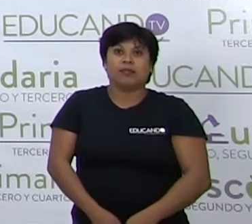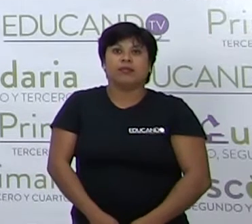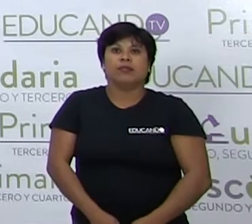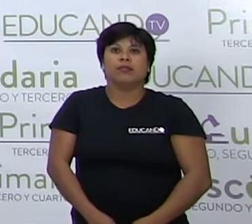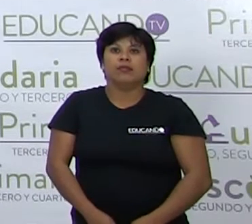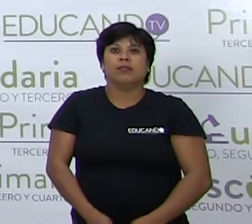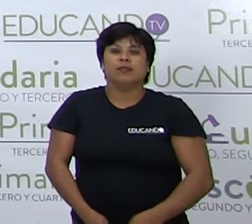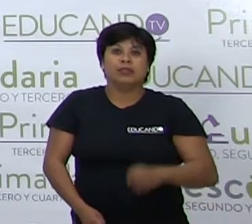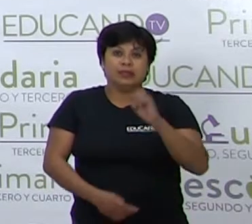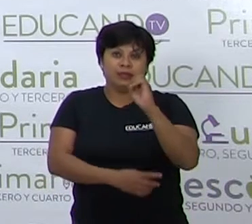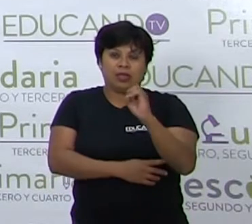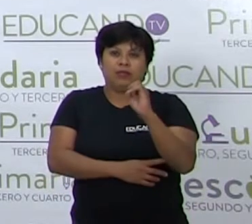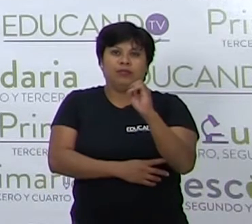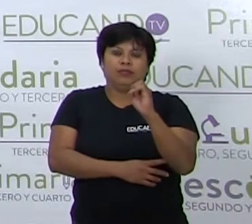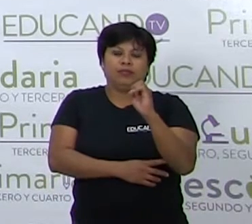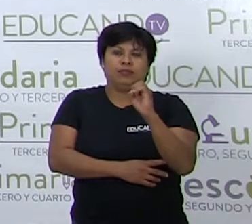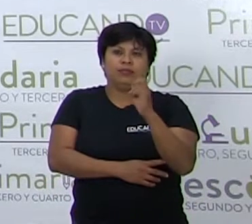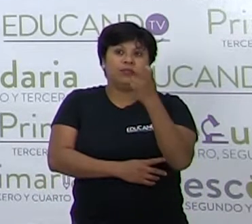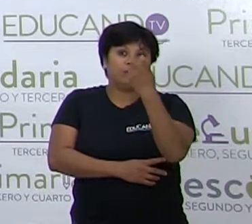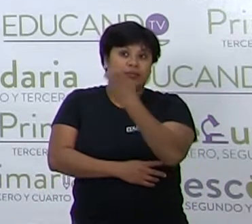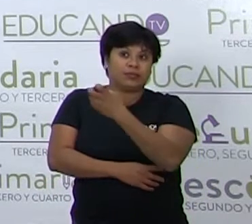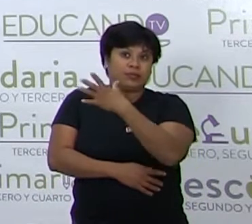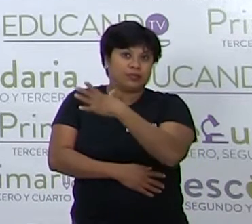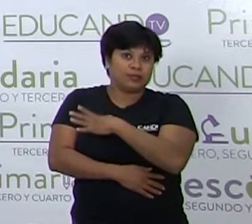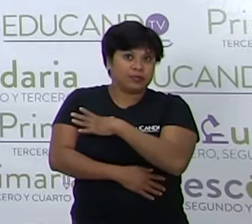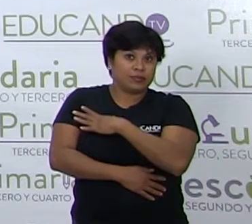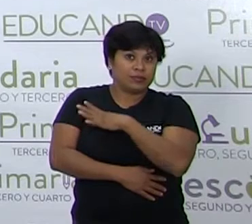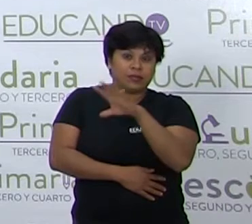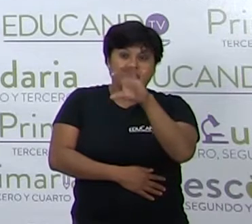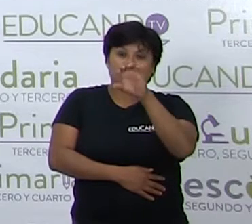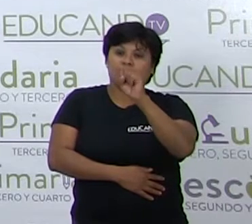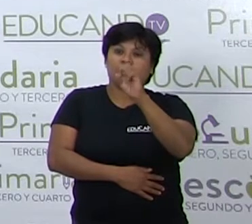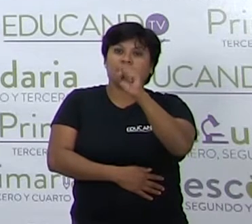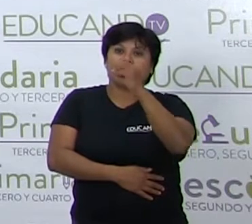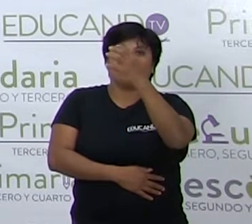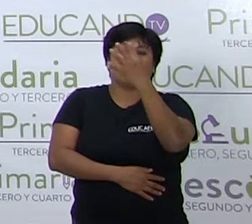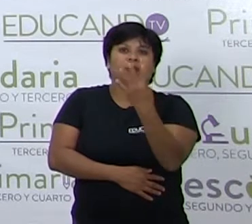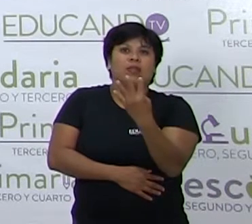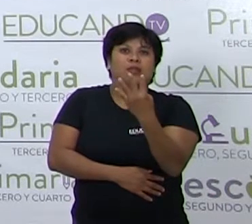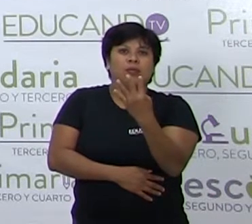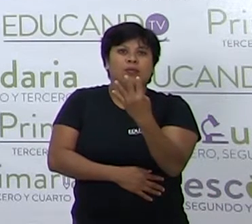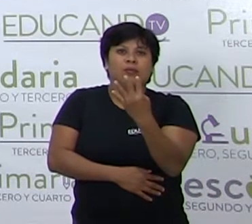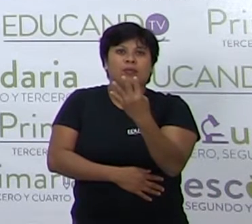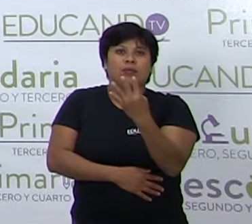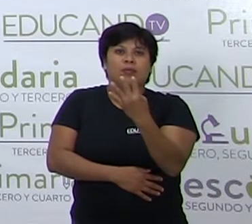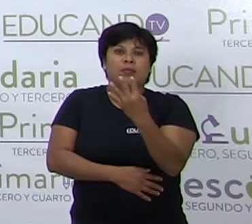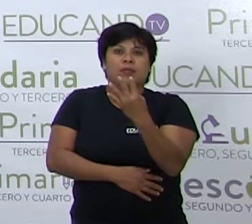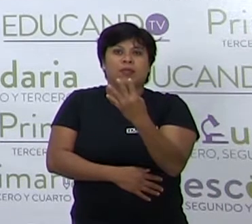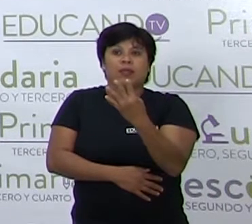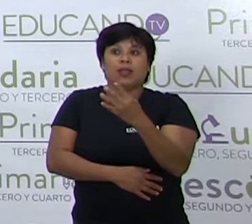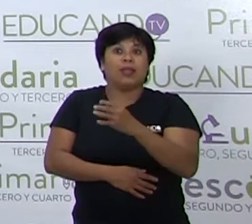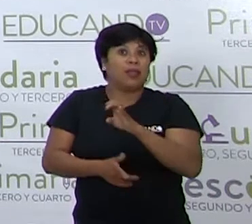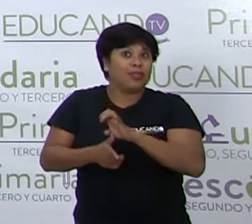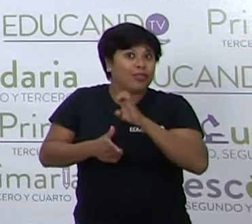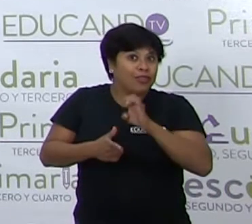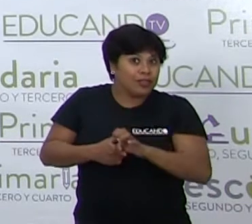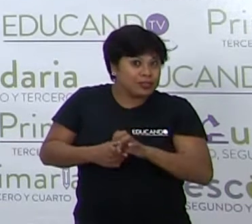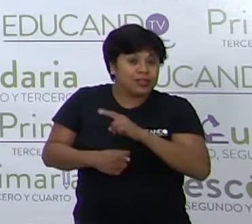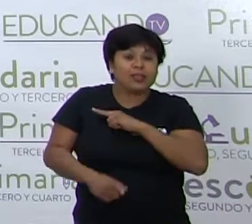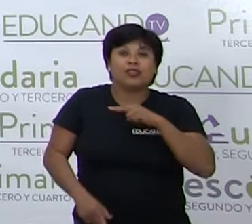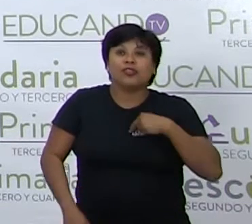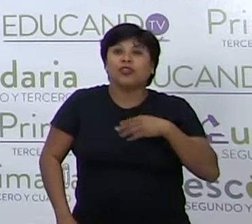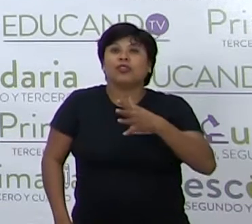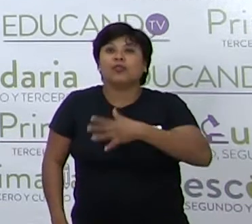el 0 y aquí tenemos el 64. Entonces tenemos que